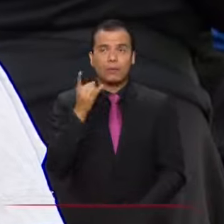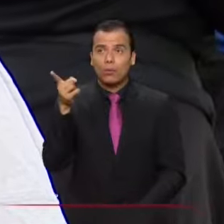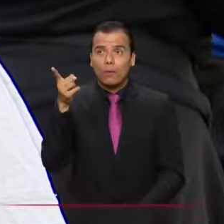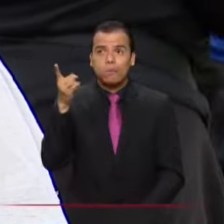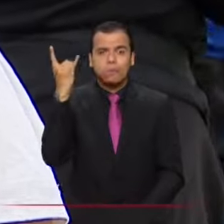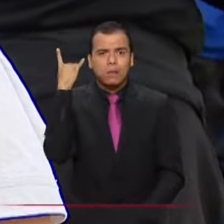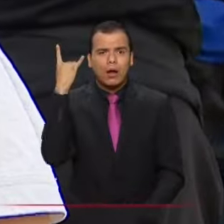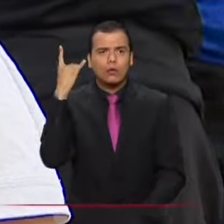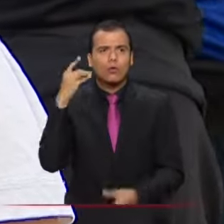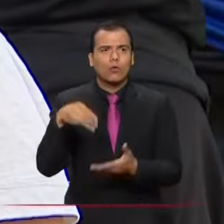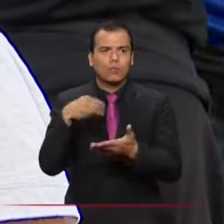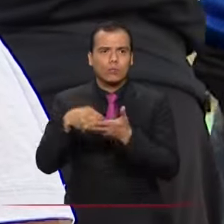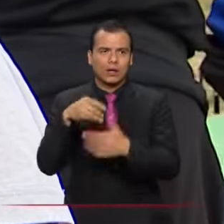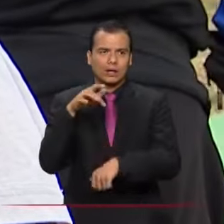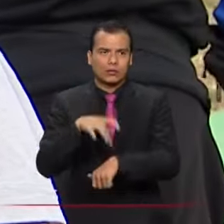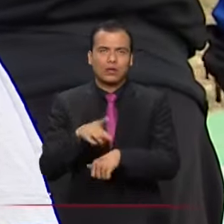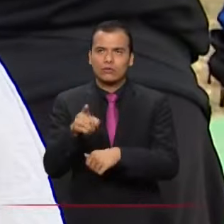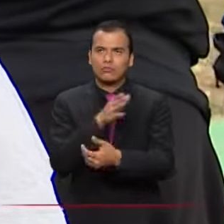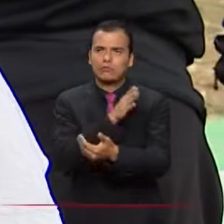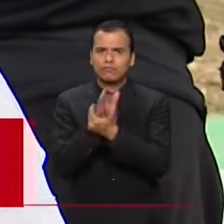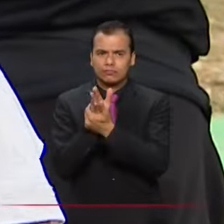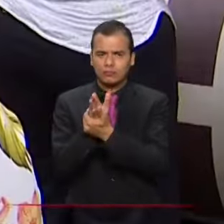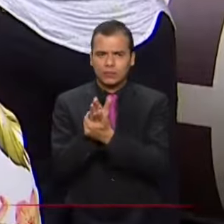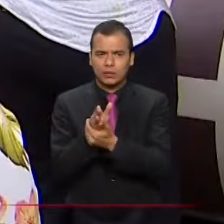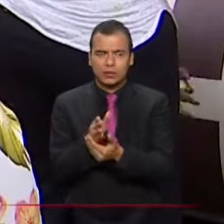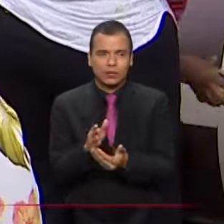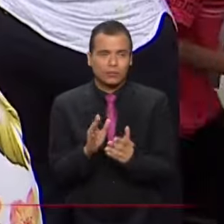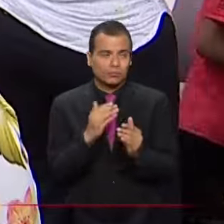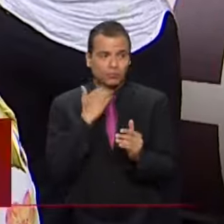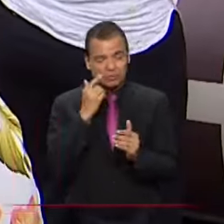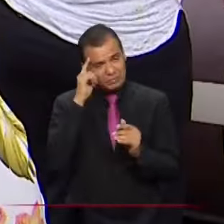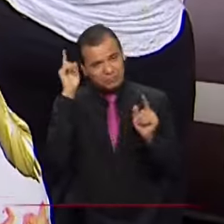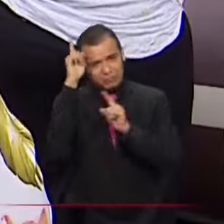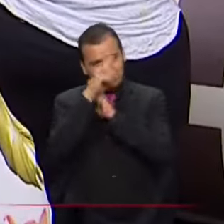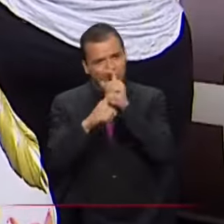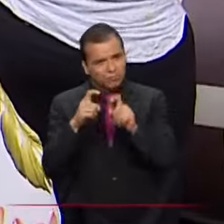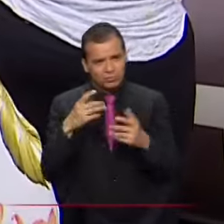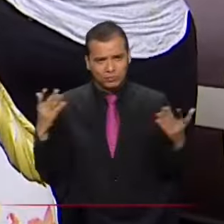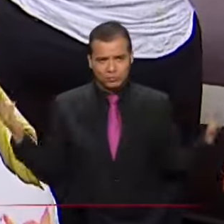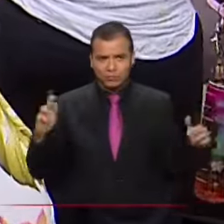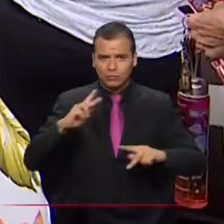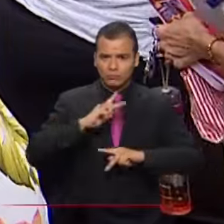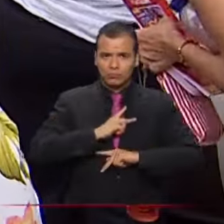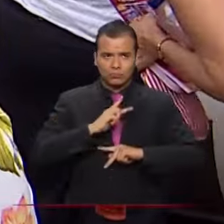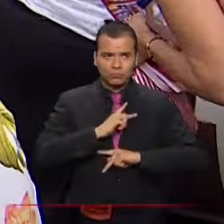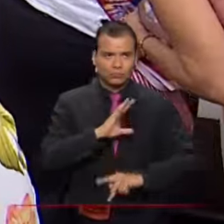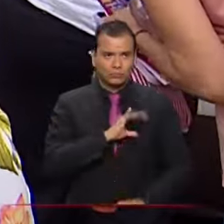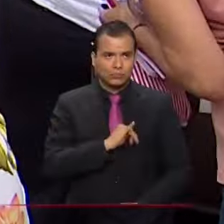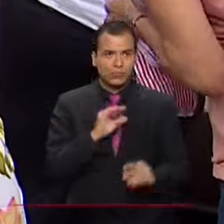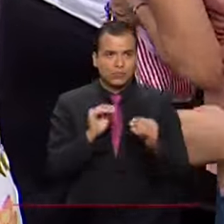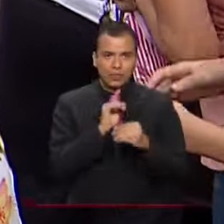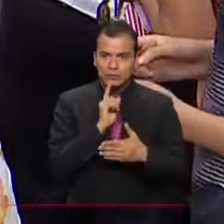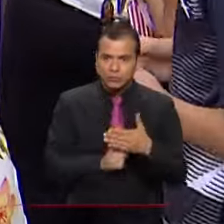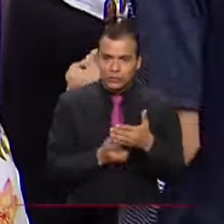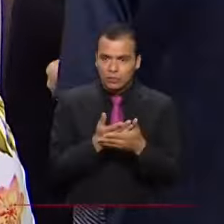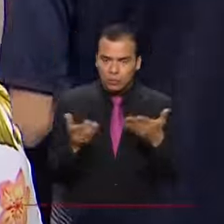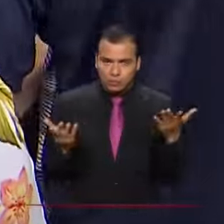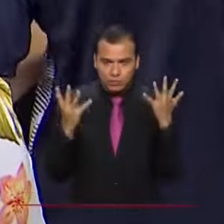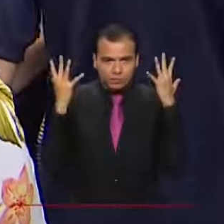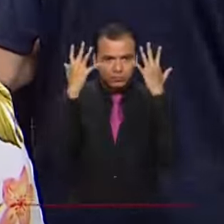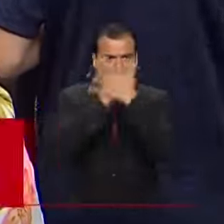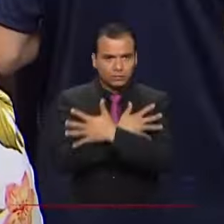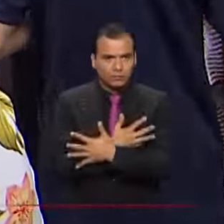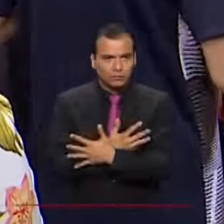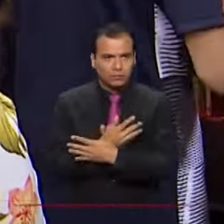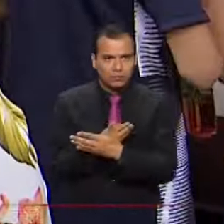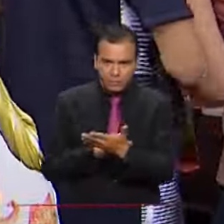cobrar? No, lo pensaría. Porque eso es de la ciudad y estábamos hasta aquí de impuestos. Entonces,